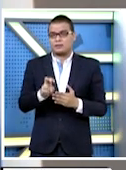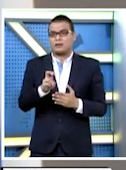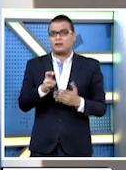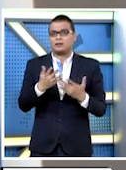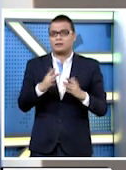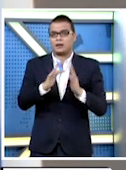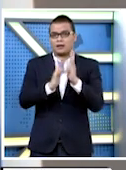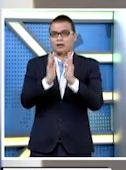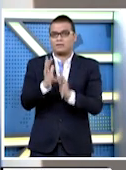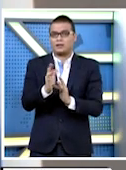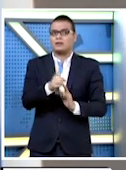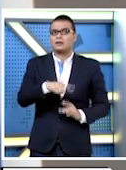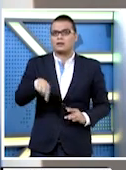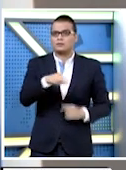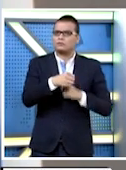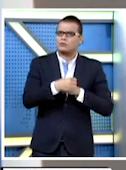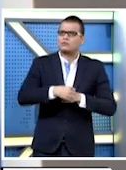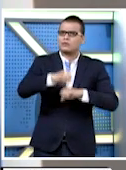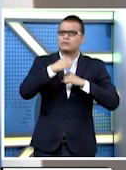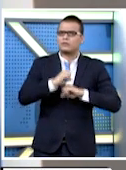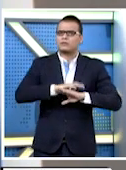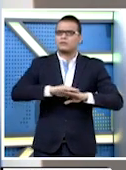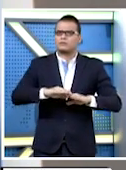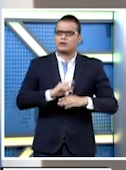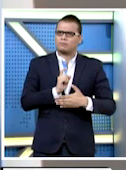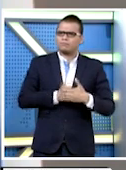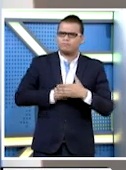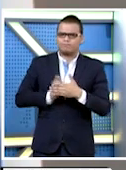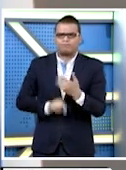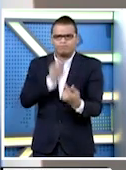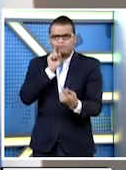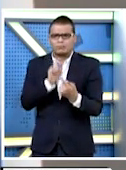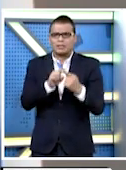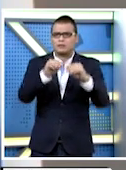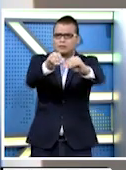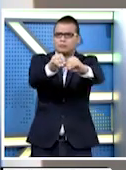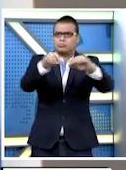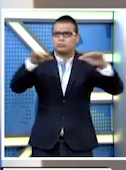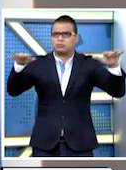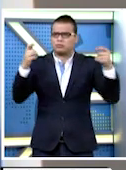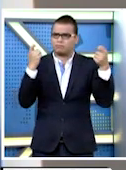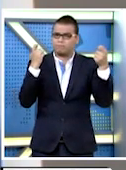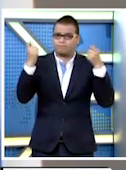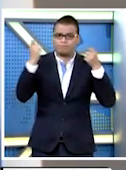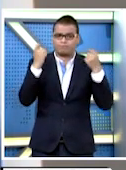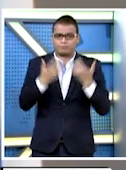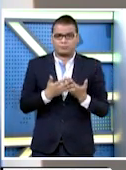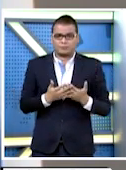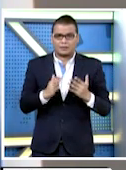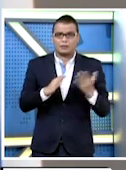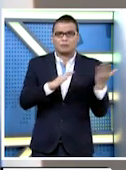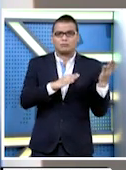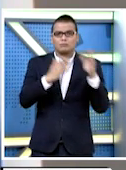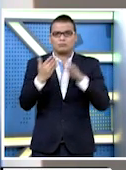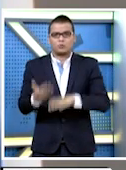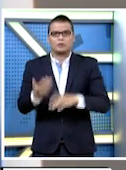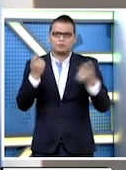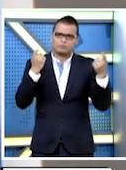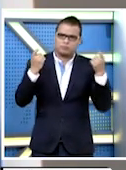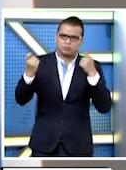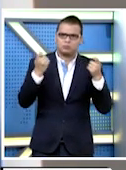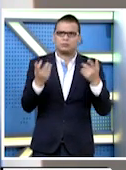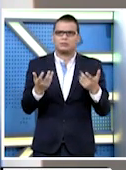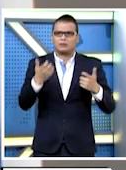que se desarrollan en el territorio para reducir las posibilidades de contaminación, de enfermedad y de muerte. Estamos trabajando en